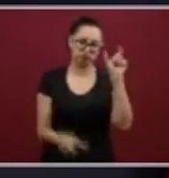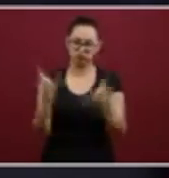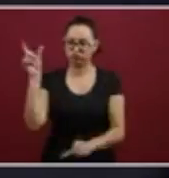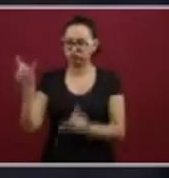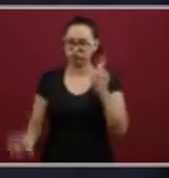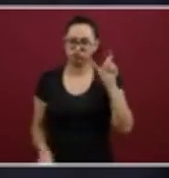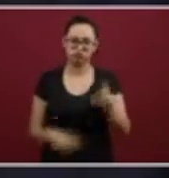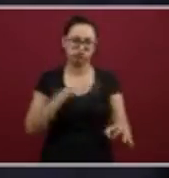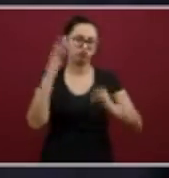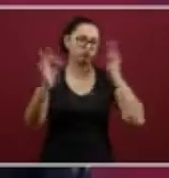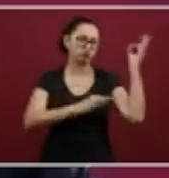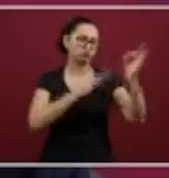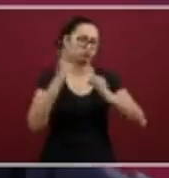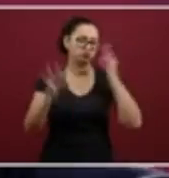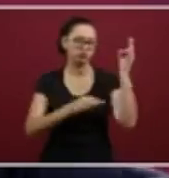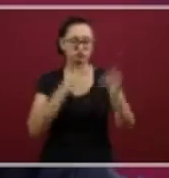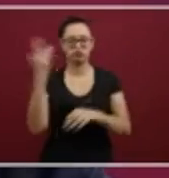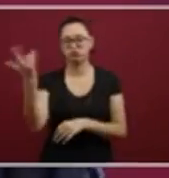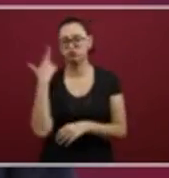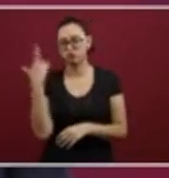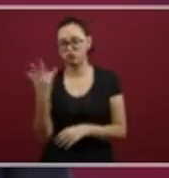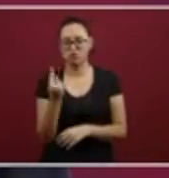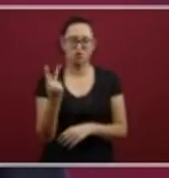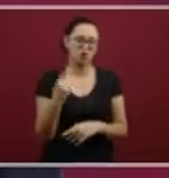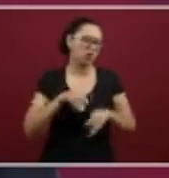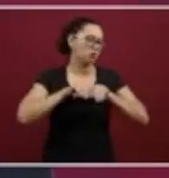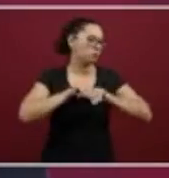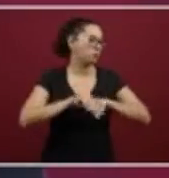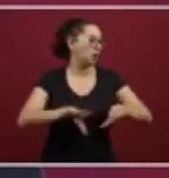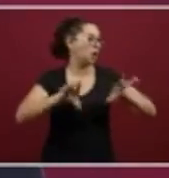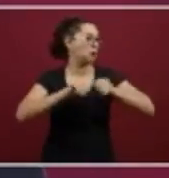de televisión. Y el que era